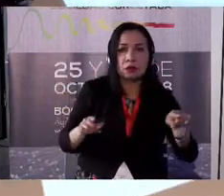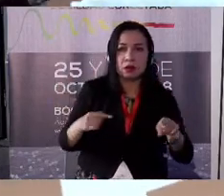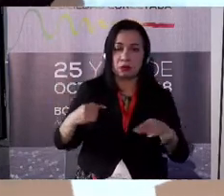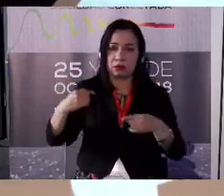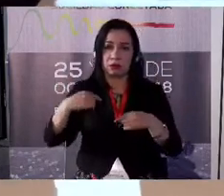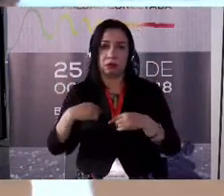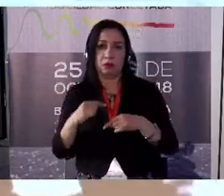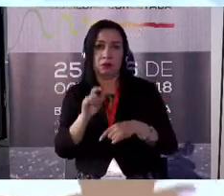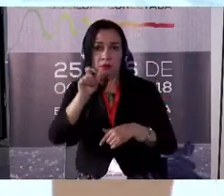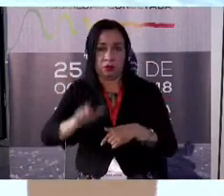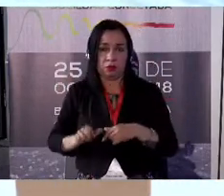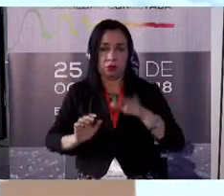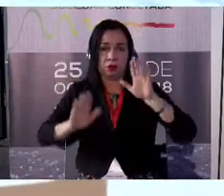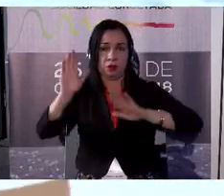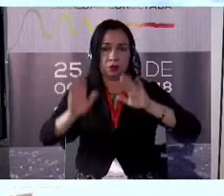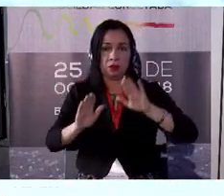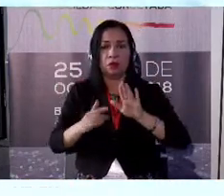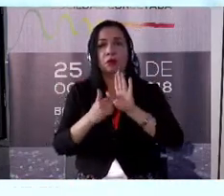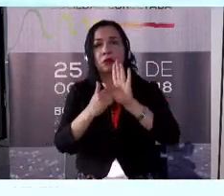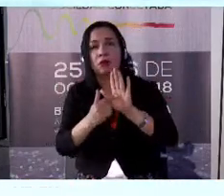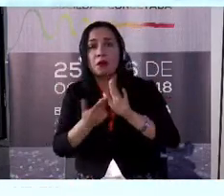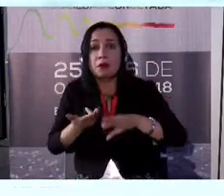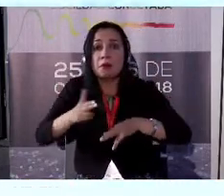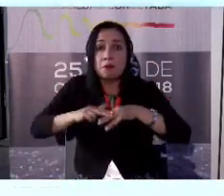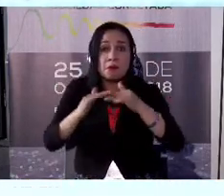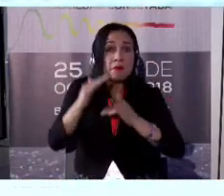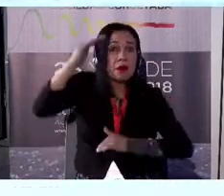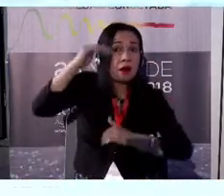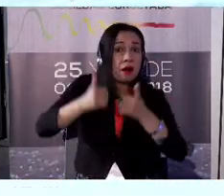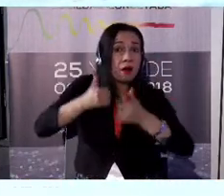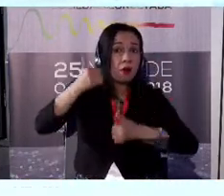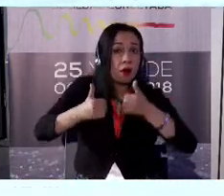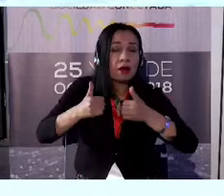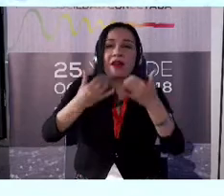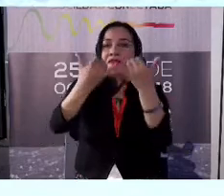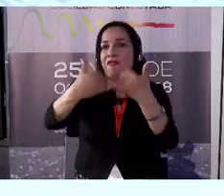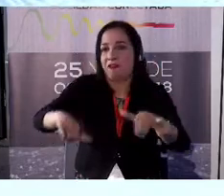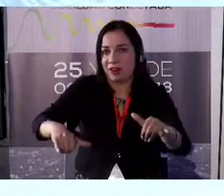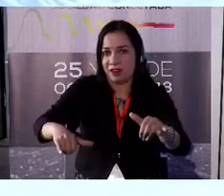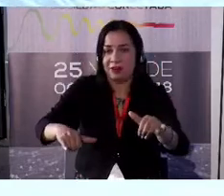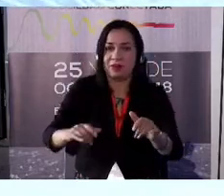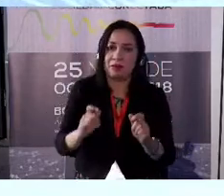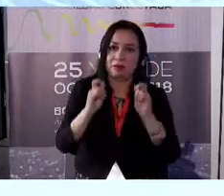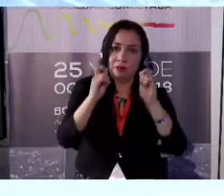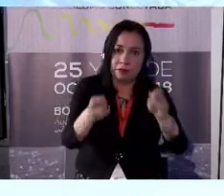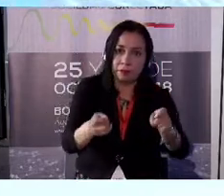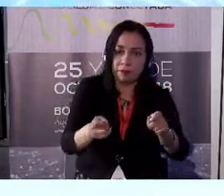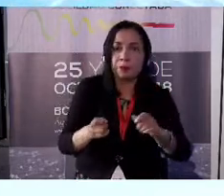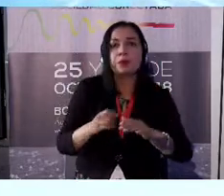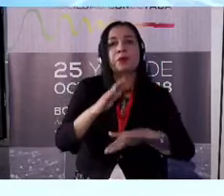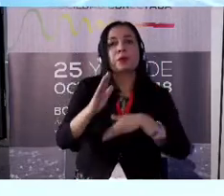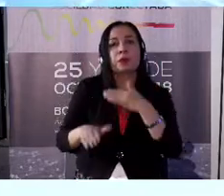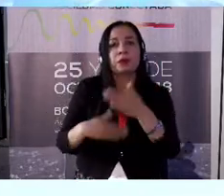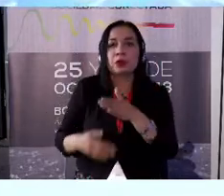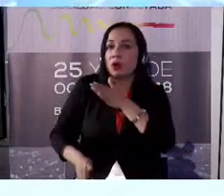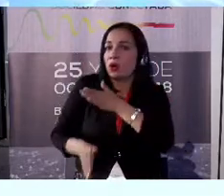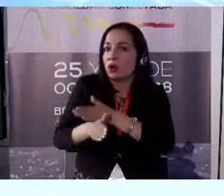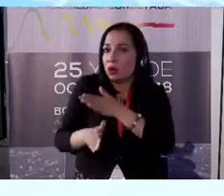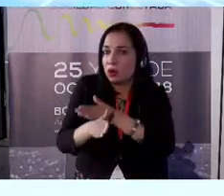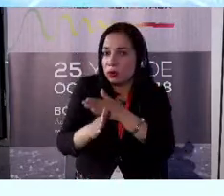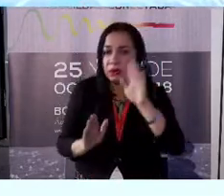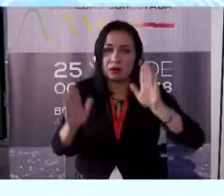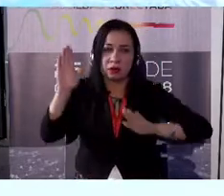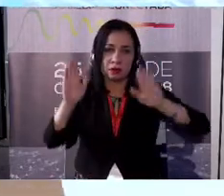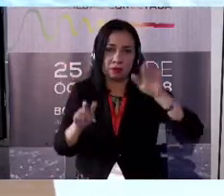para cada licencia y termina la ronda. Y luego en la siguiente ronda, el subastador, si quiere, es su